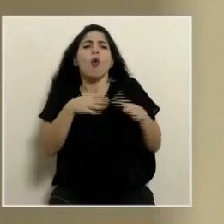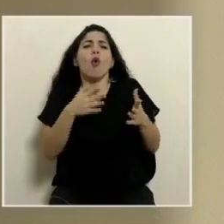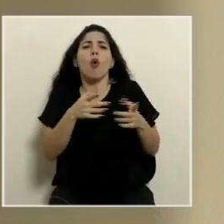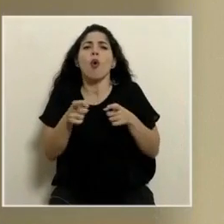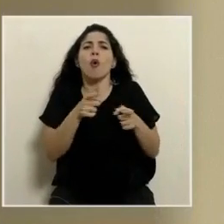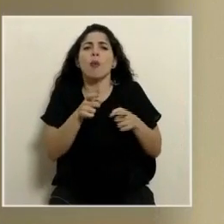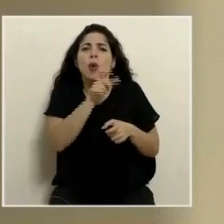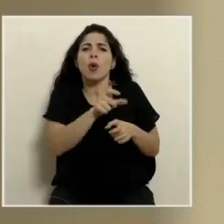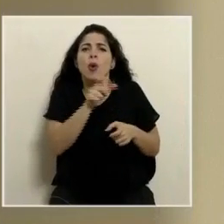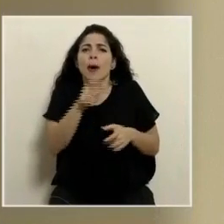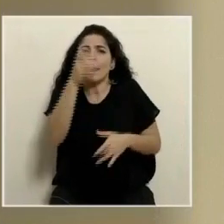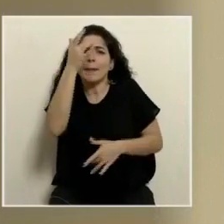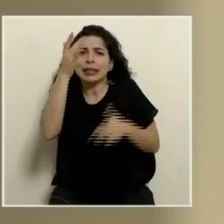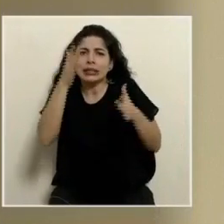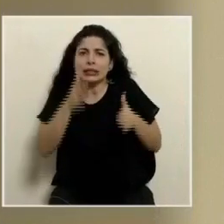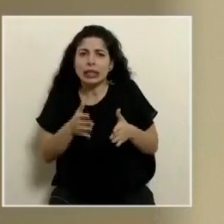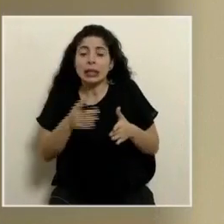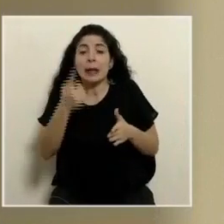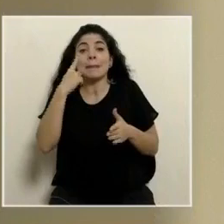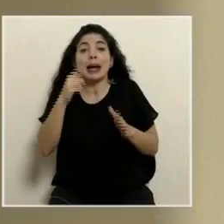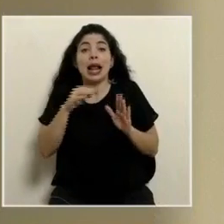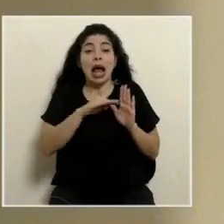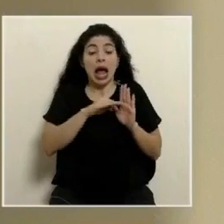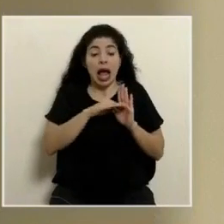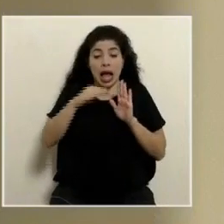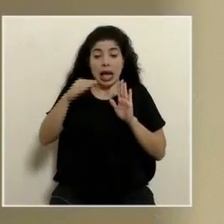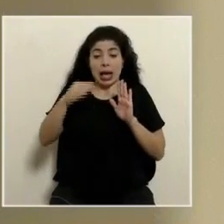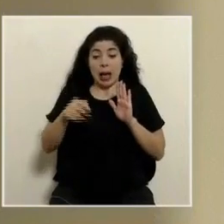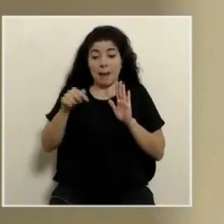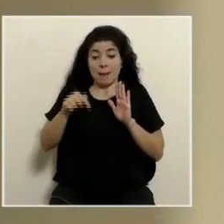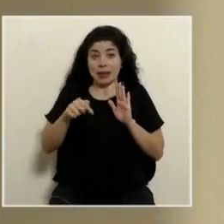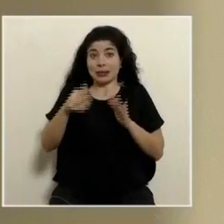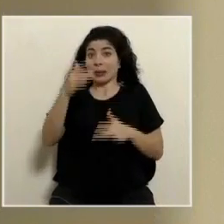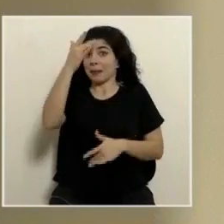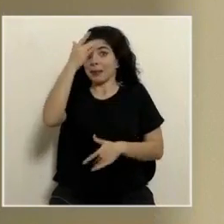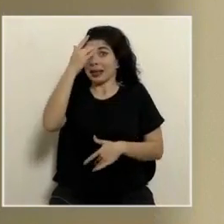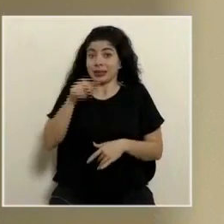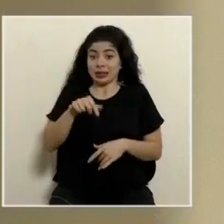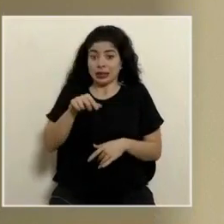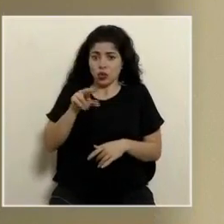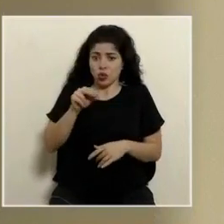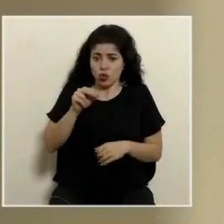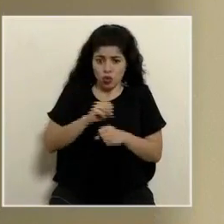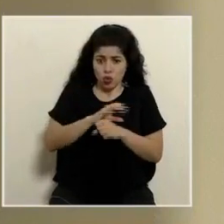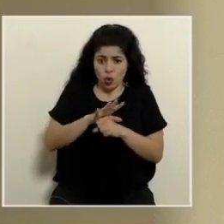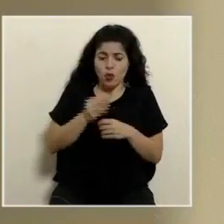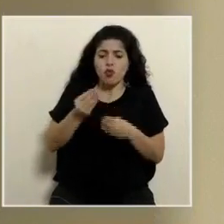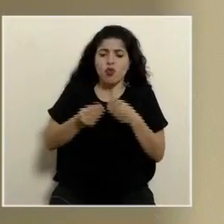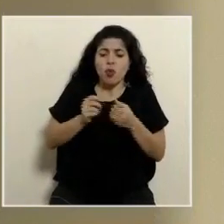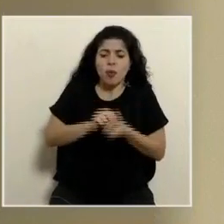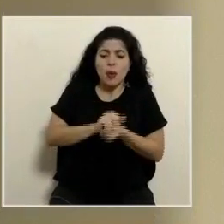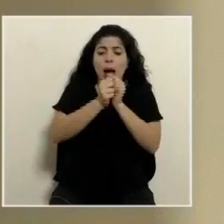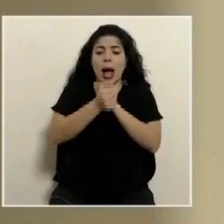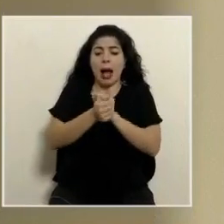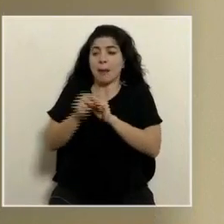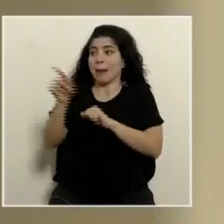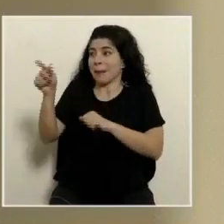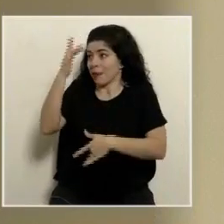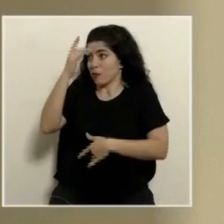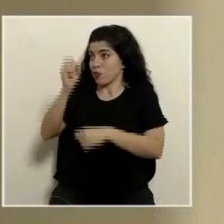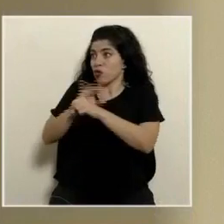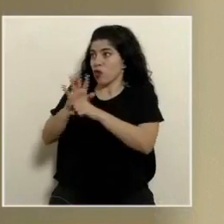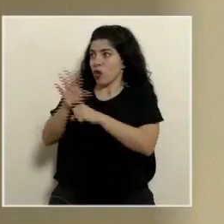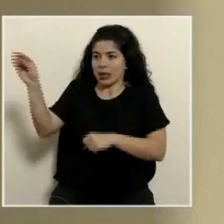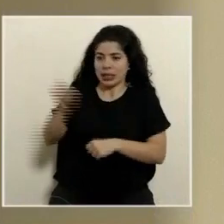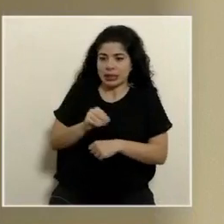para poder convertir más camas de pacientes no COVID a pacientes COVID en los hospitales que